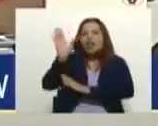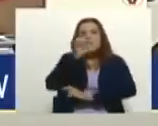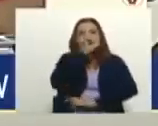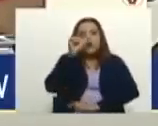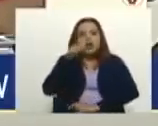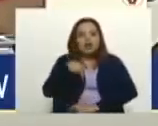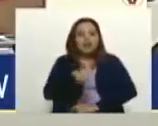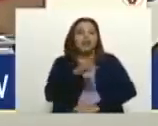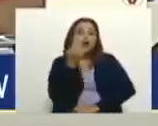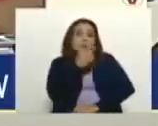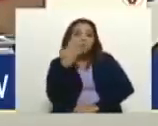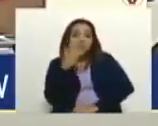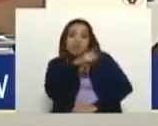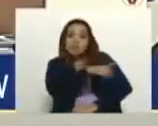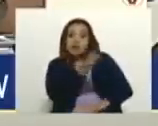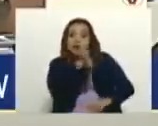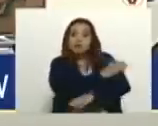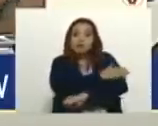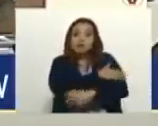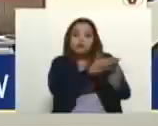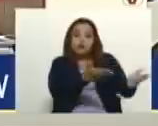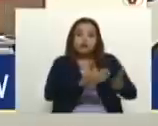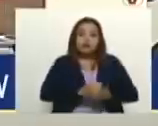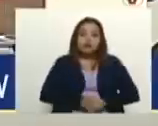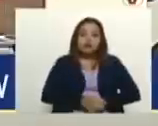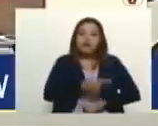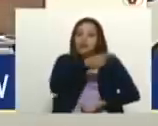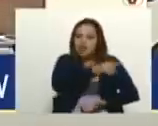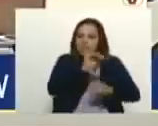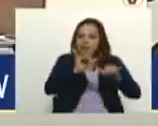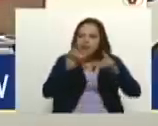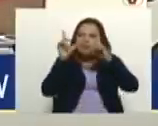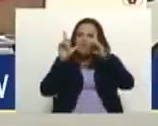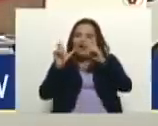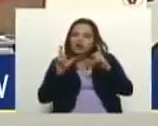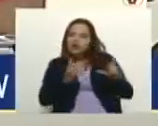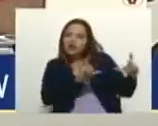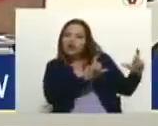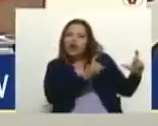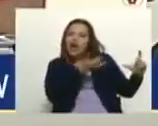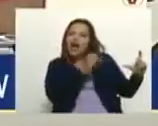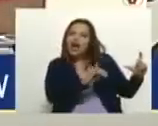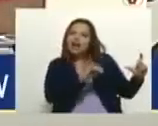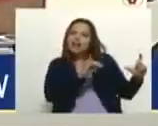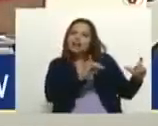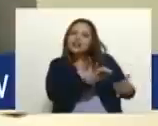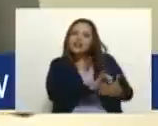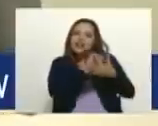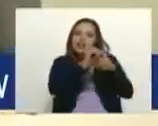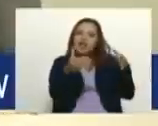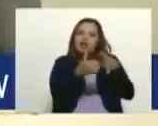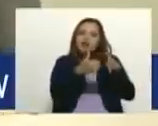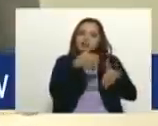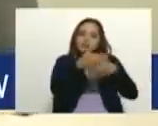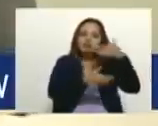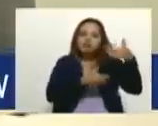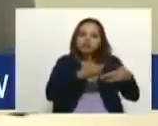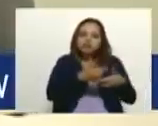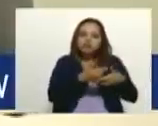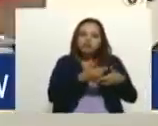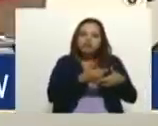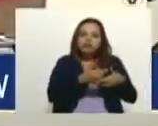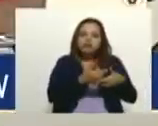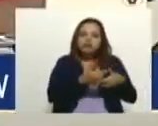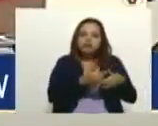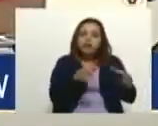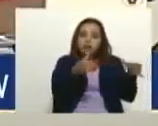Parte del compromiso. Por eso esas fotos están tanto cariño con jefes paramilitares, con